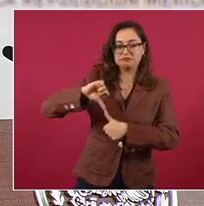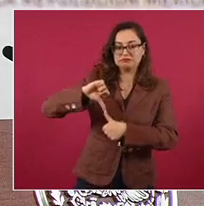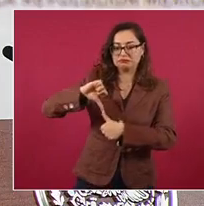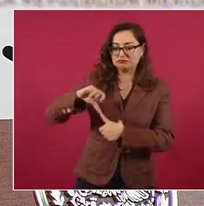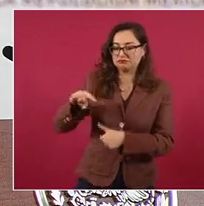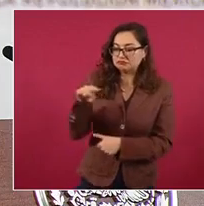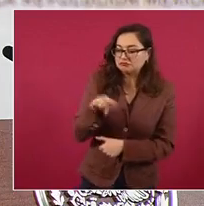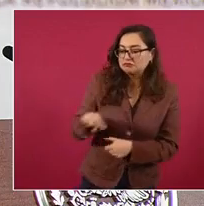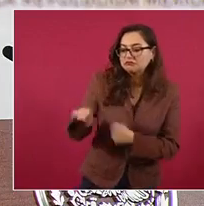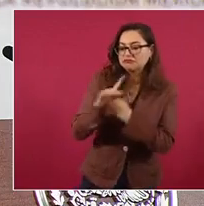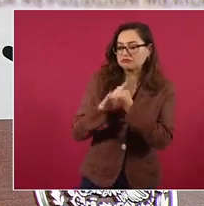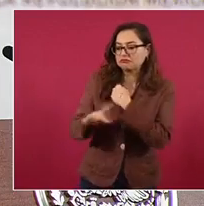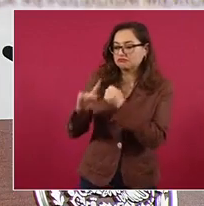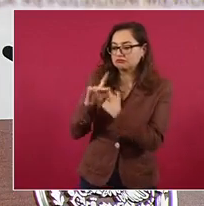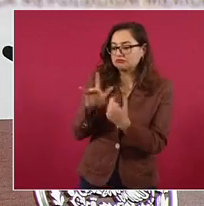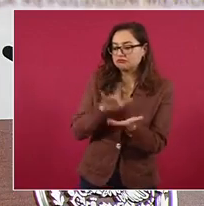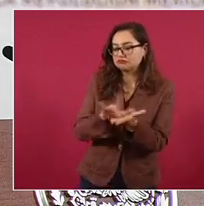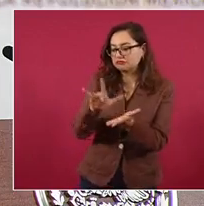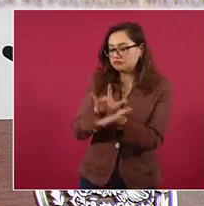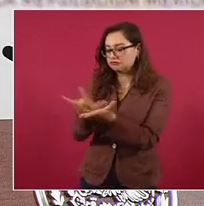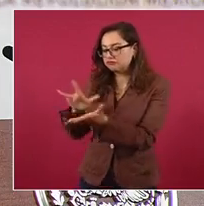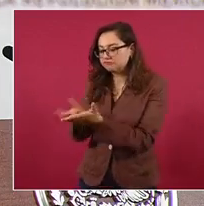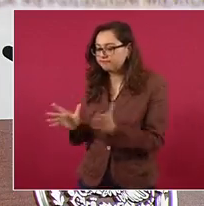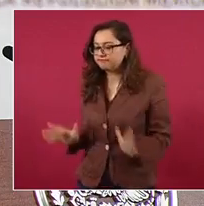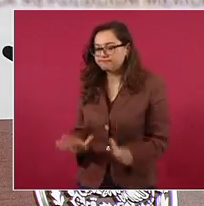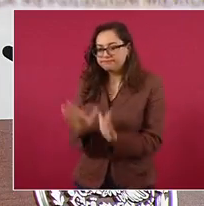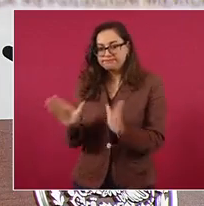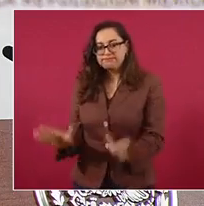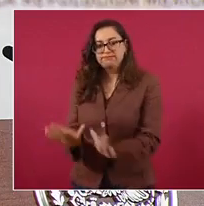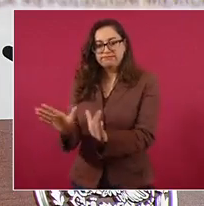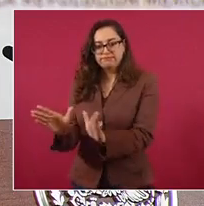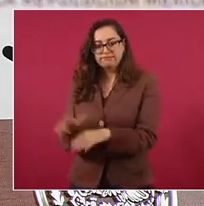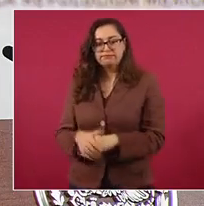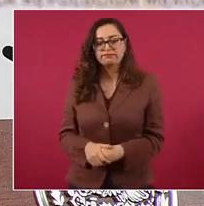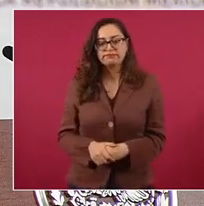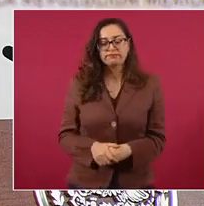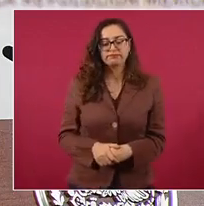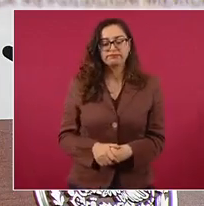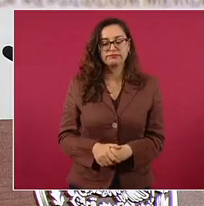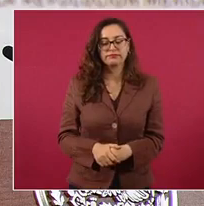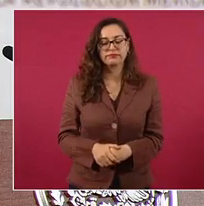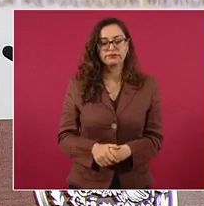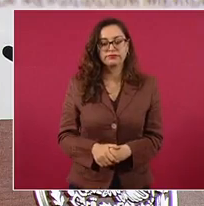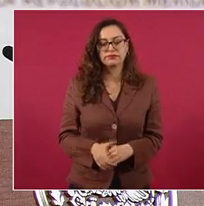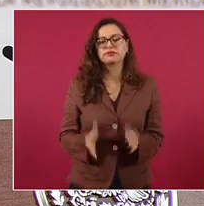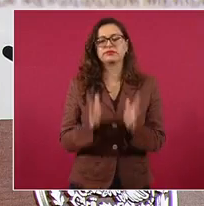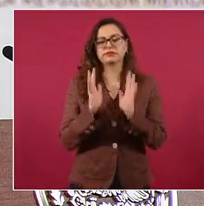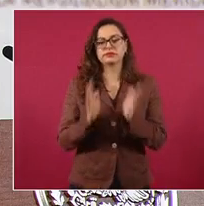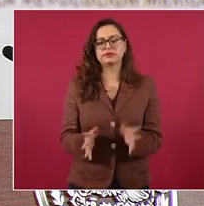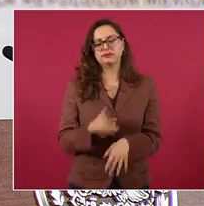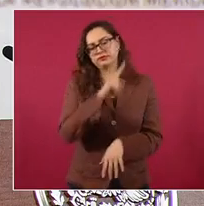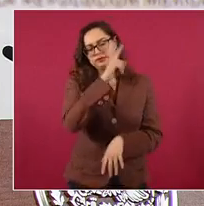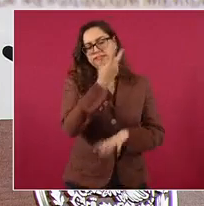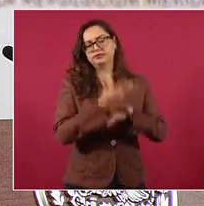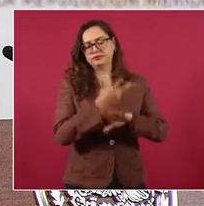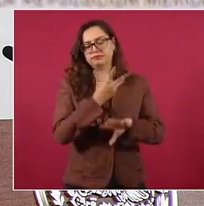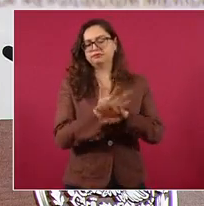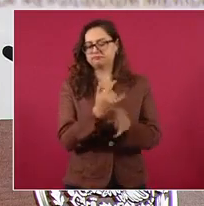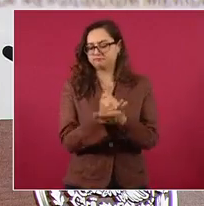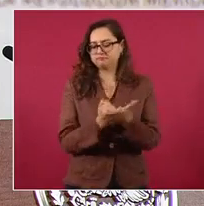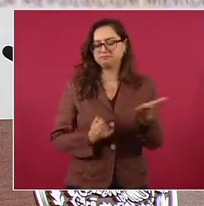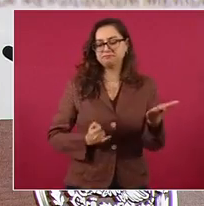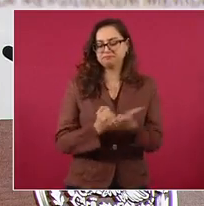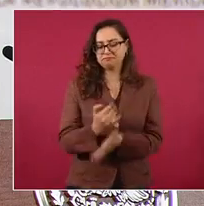Ya lo están haciendo de parte de Estados Unidos. El